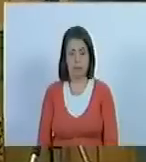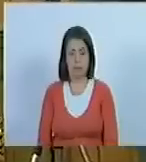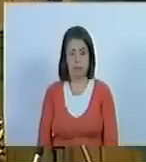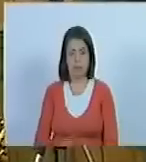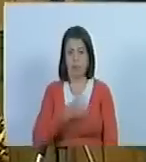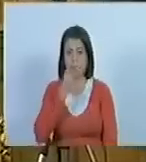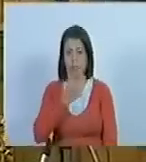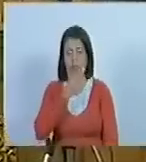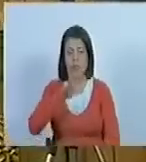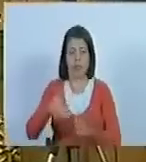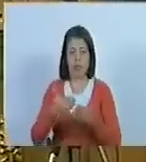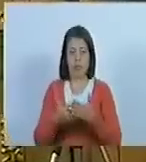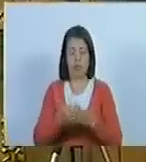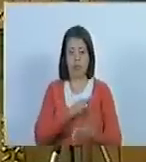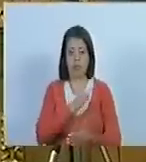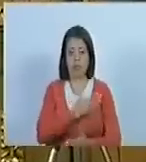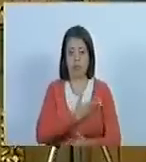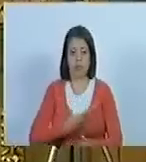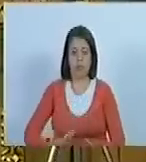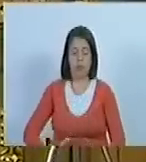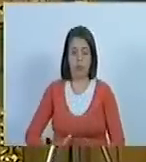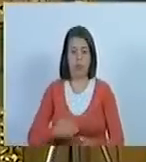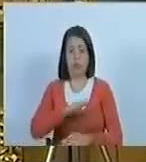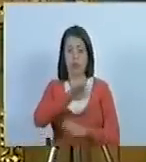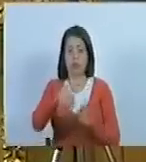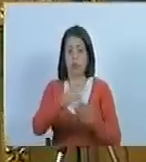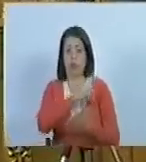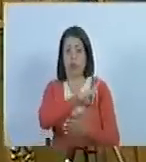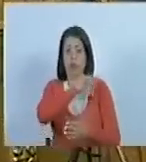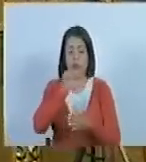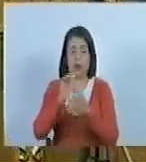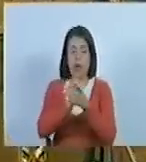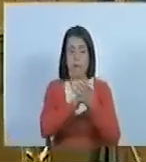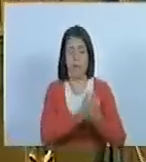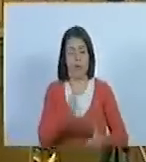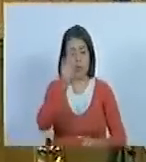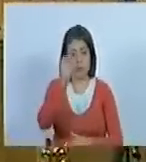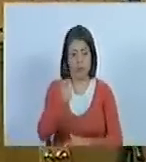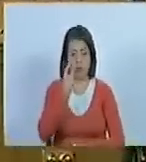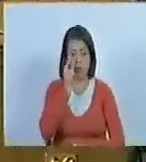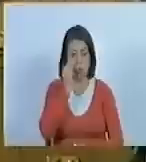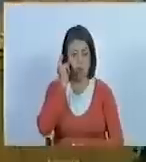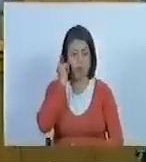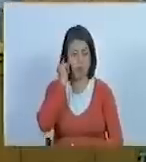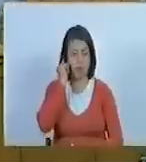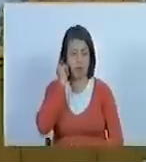Buenas tardes a todas, a todos, señor presidente, junta directiva, compañeros, compañeras diputados.